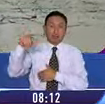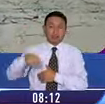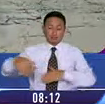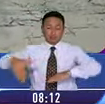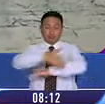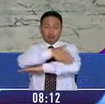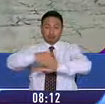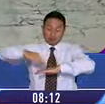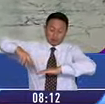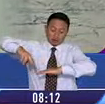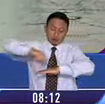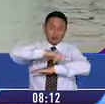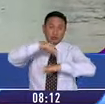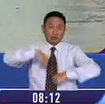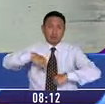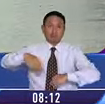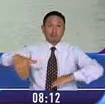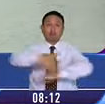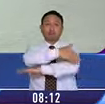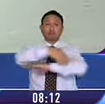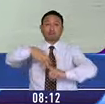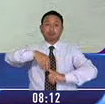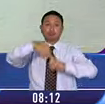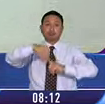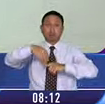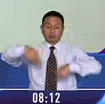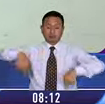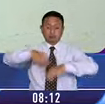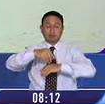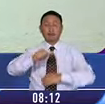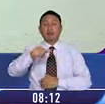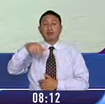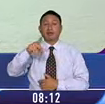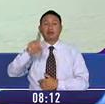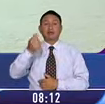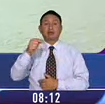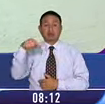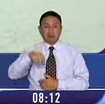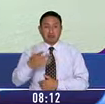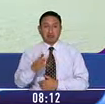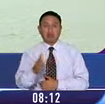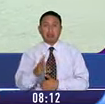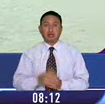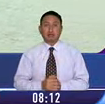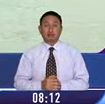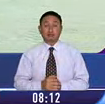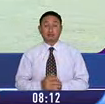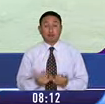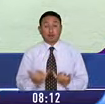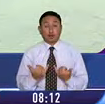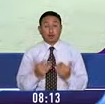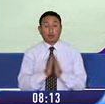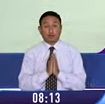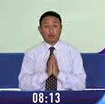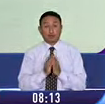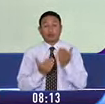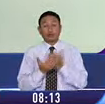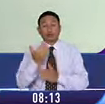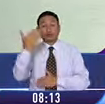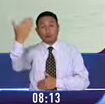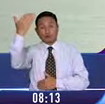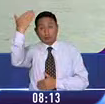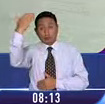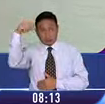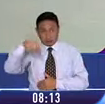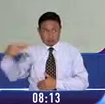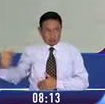o sobre todo en la vía principal, que ellos dicen que es la calle Andes. Sin embargo, pues eso no se ha cumplido y nosotros extendemos este llamado al municipio capitalino,